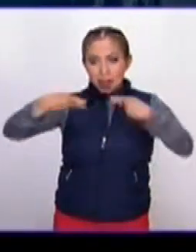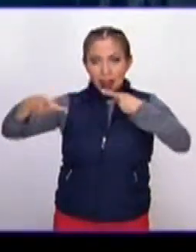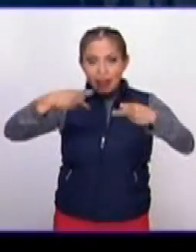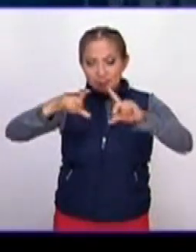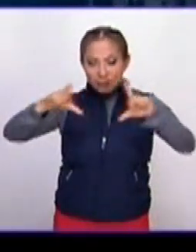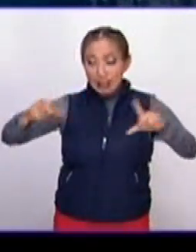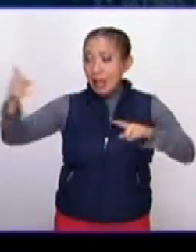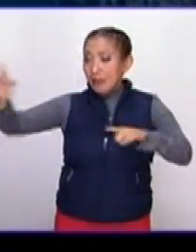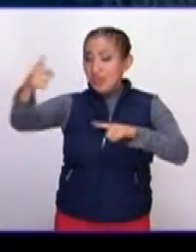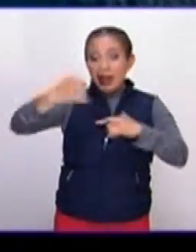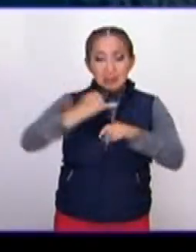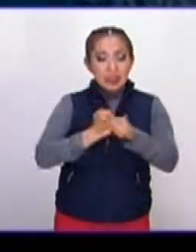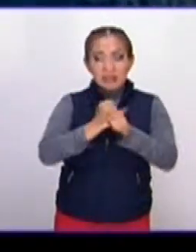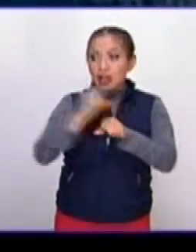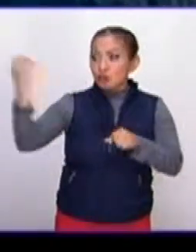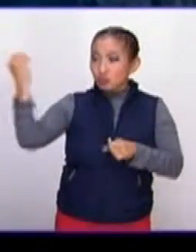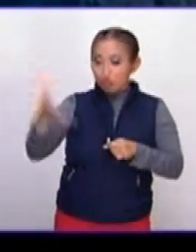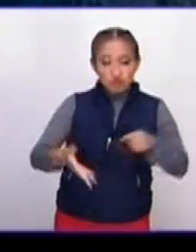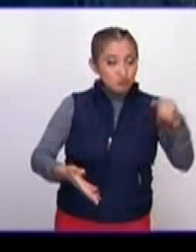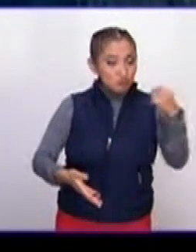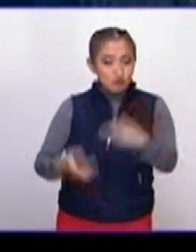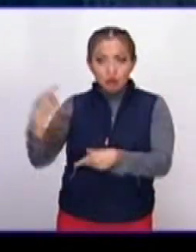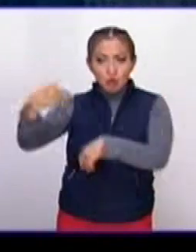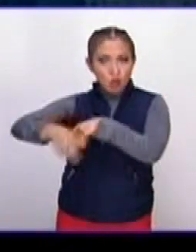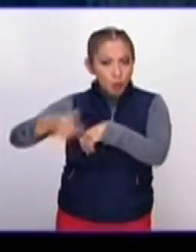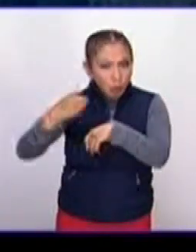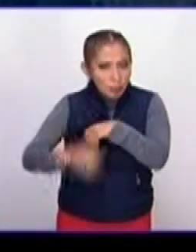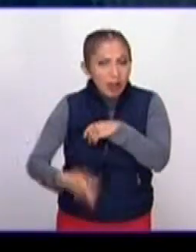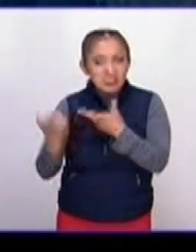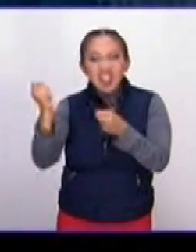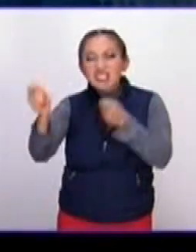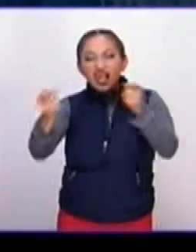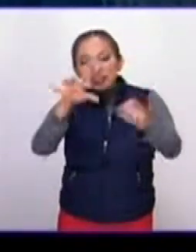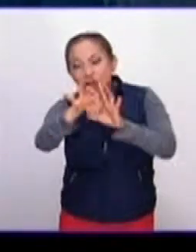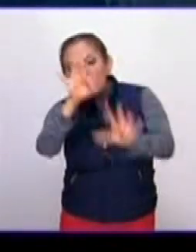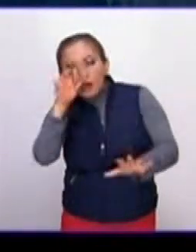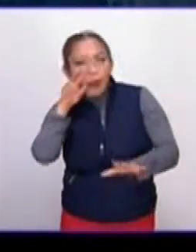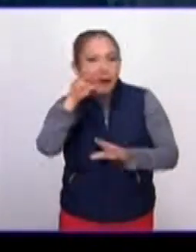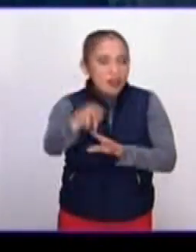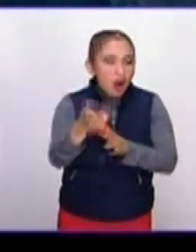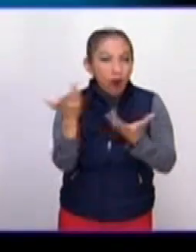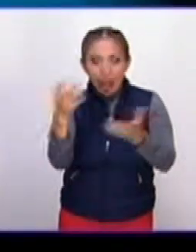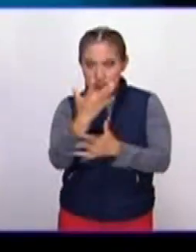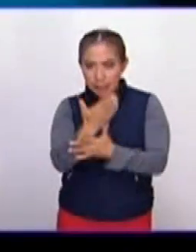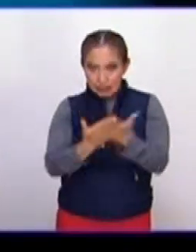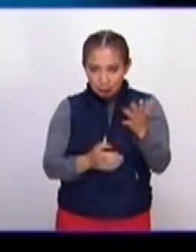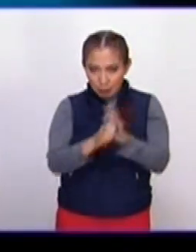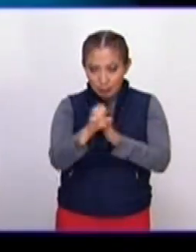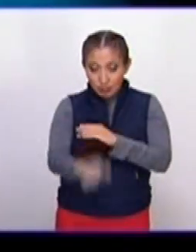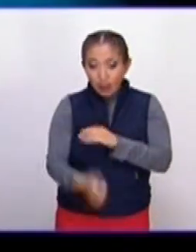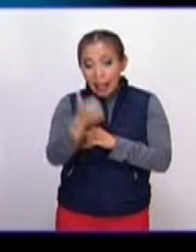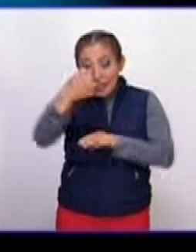luego cada investigador va a poner las variables que son los significativos, o sea, se hace un registro, por